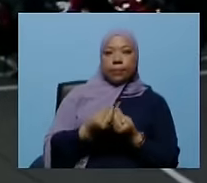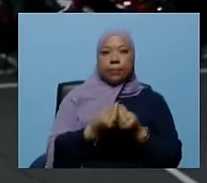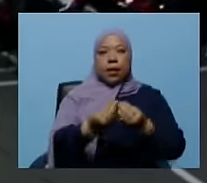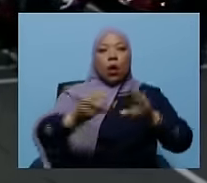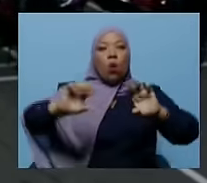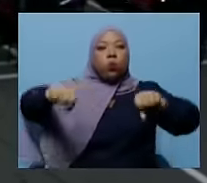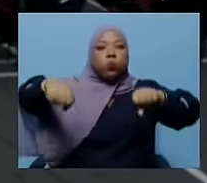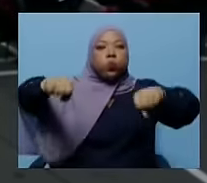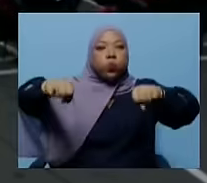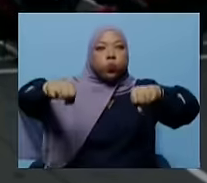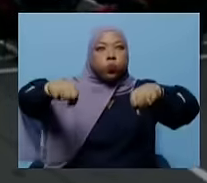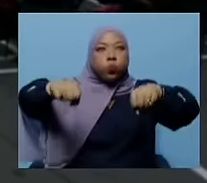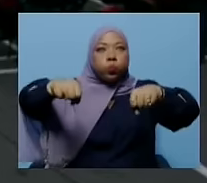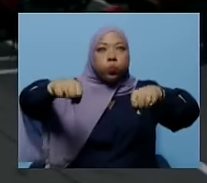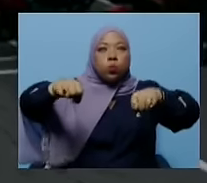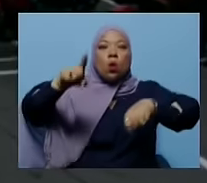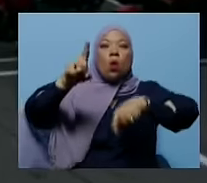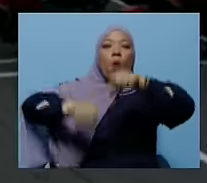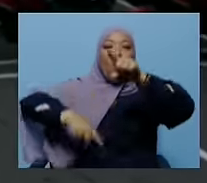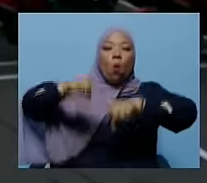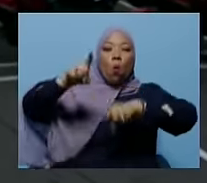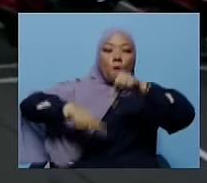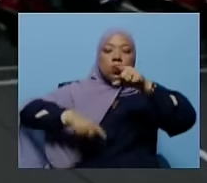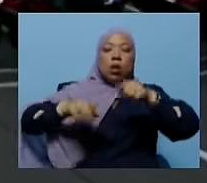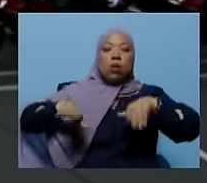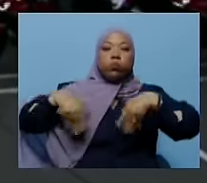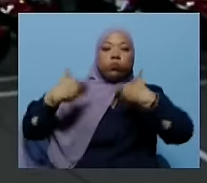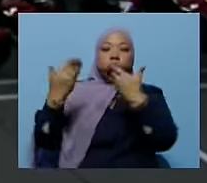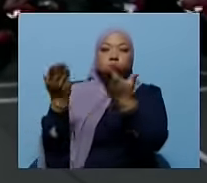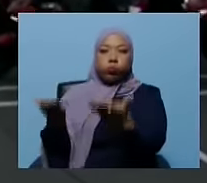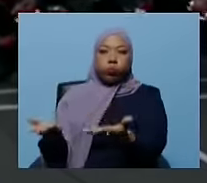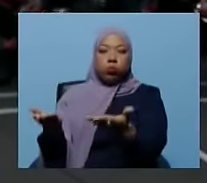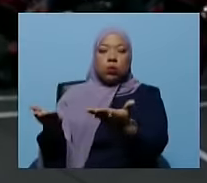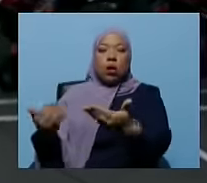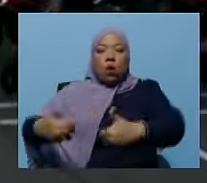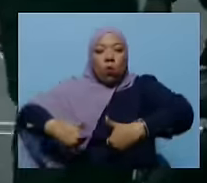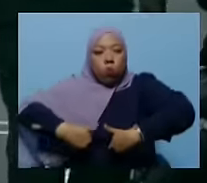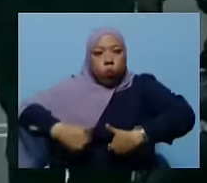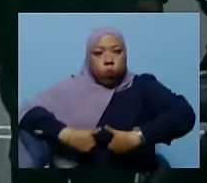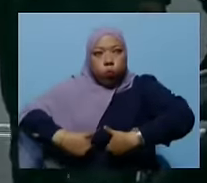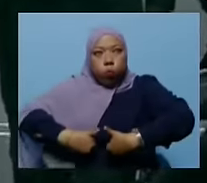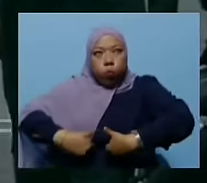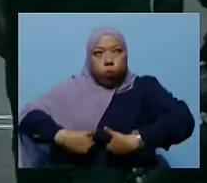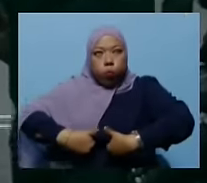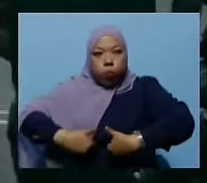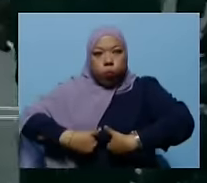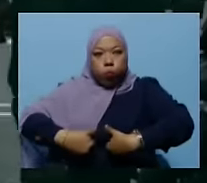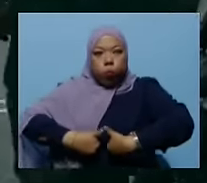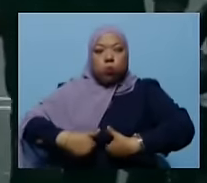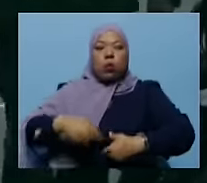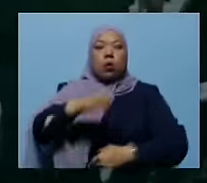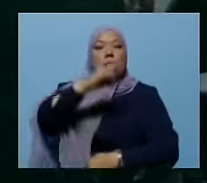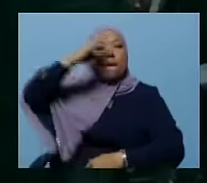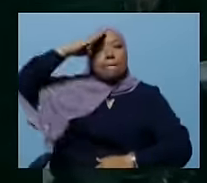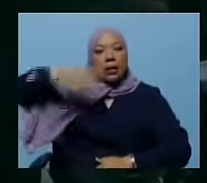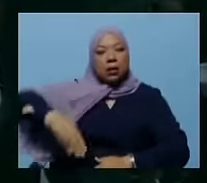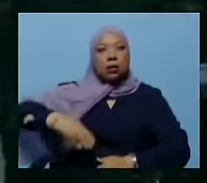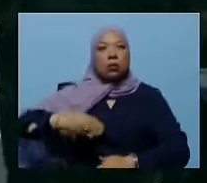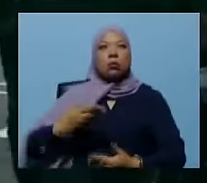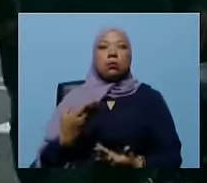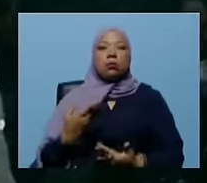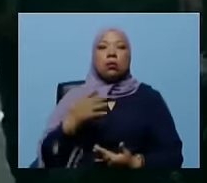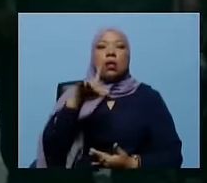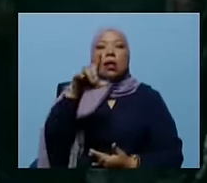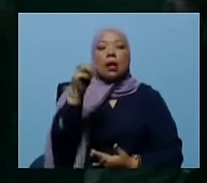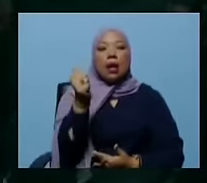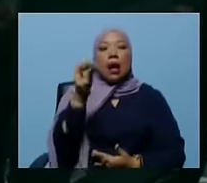motos, estos equipos que se entregan, forman parte del esfuerzo general en jefe Hernández